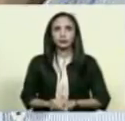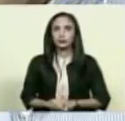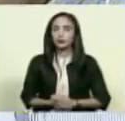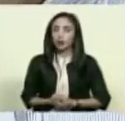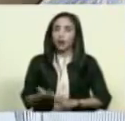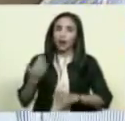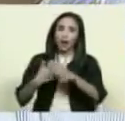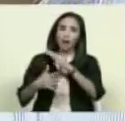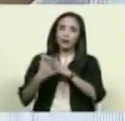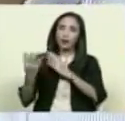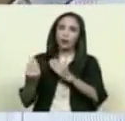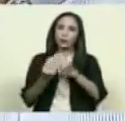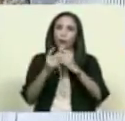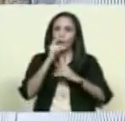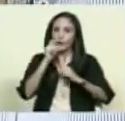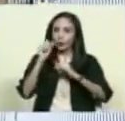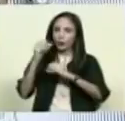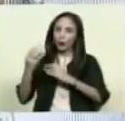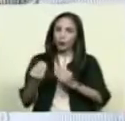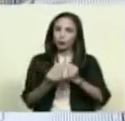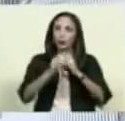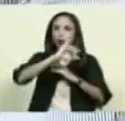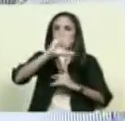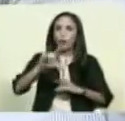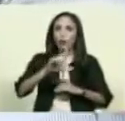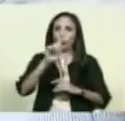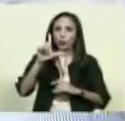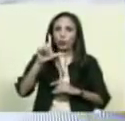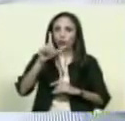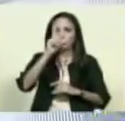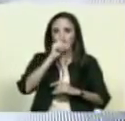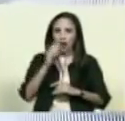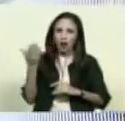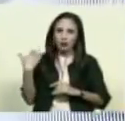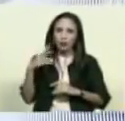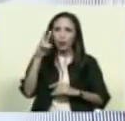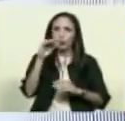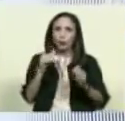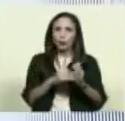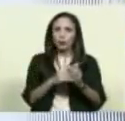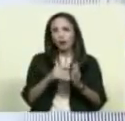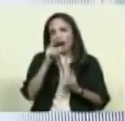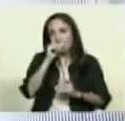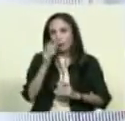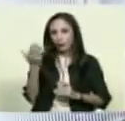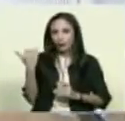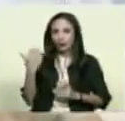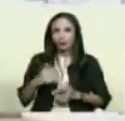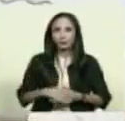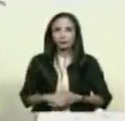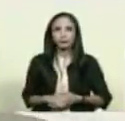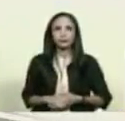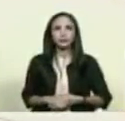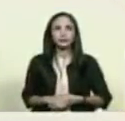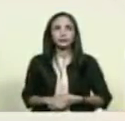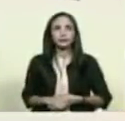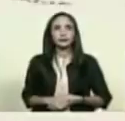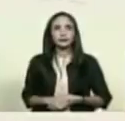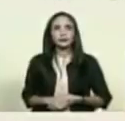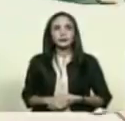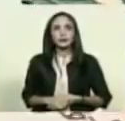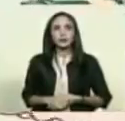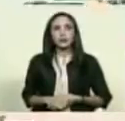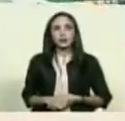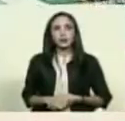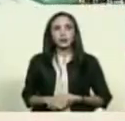que realizamos junto a usted, presidente, en el mes de julio del año 2017. Y un poco con lo que decía el